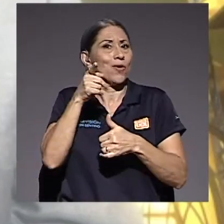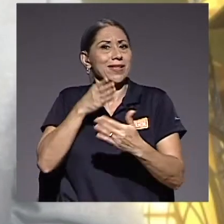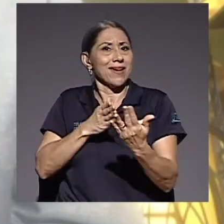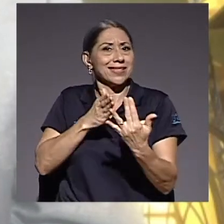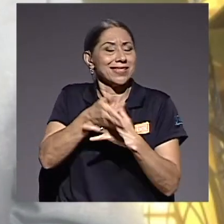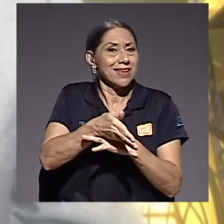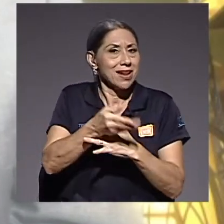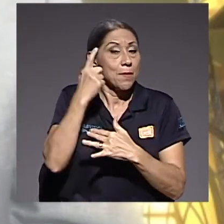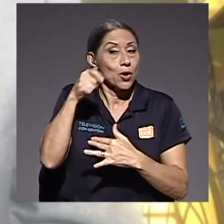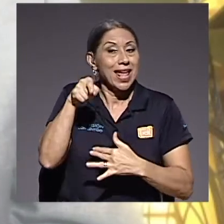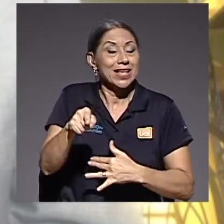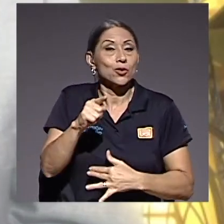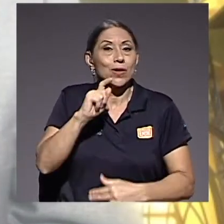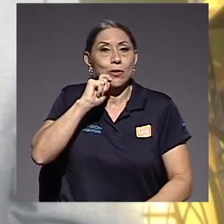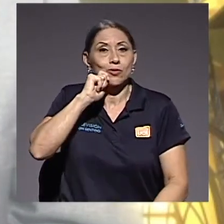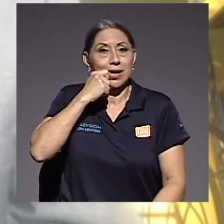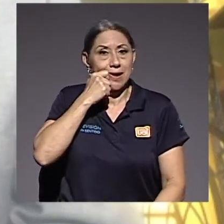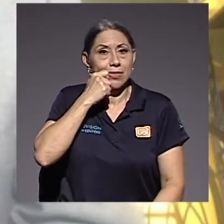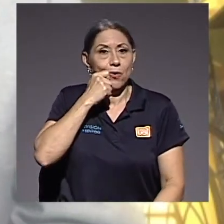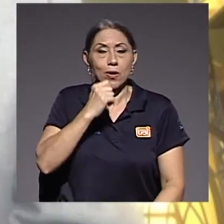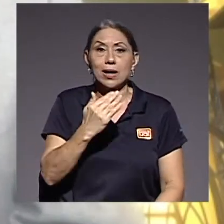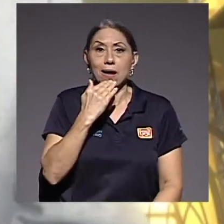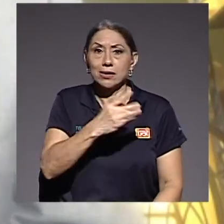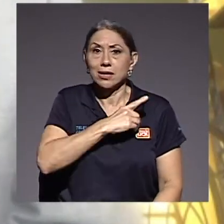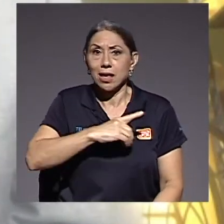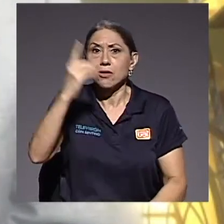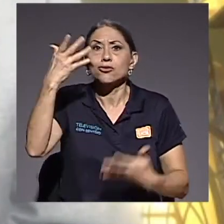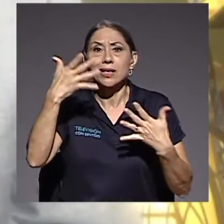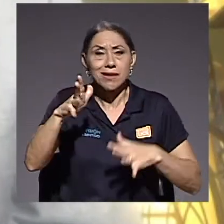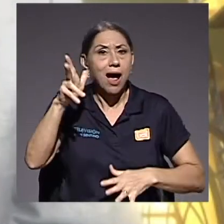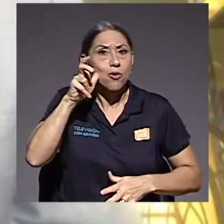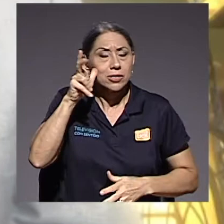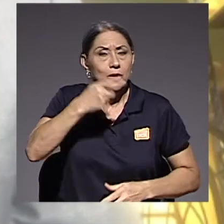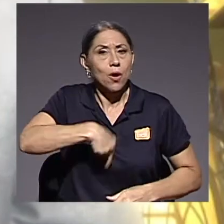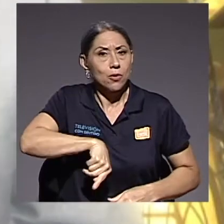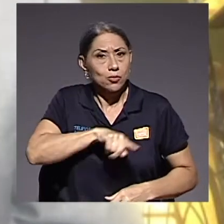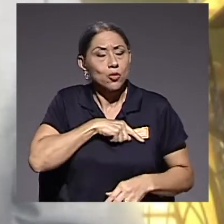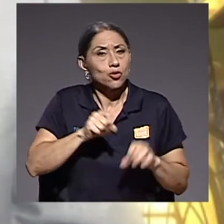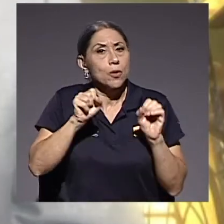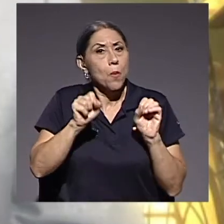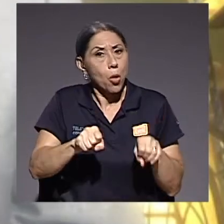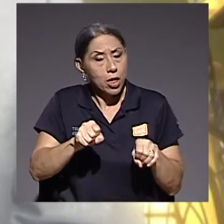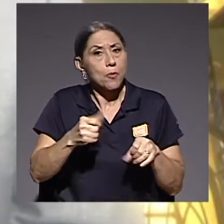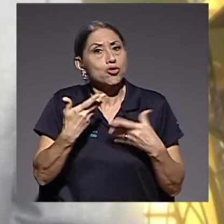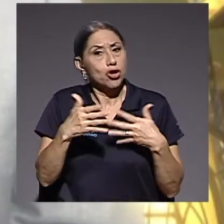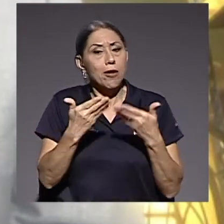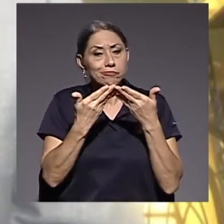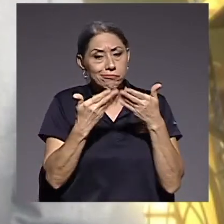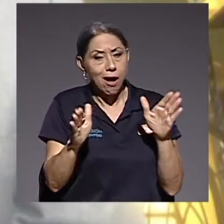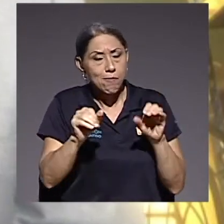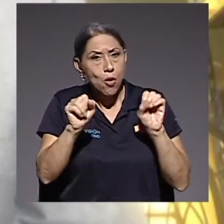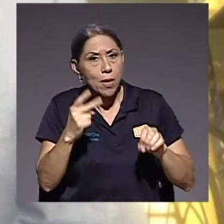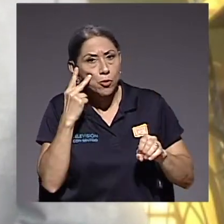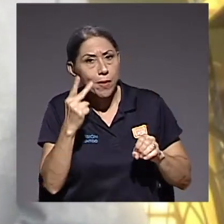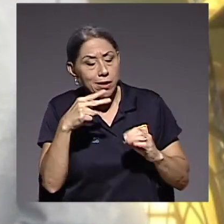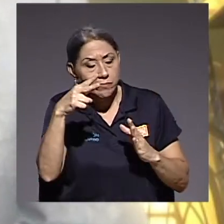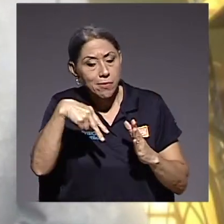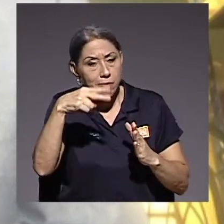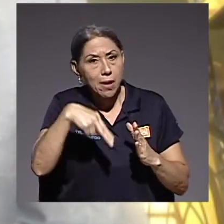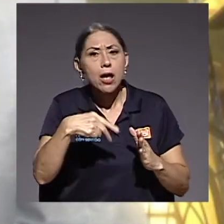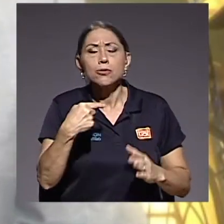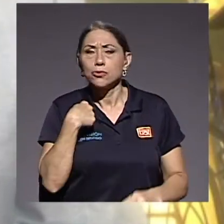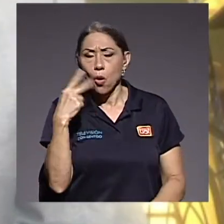que nos oyeron y pusieron en las páginas para que las pudiéramos ver. Y he descubierto que